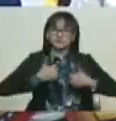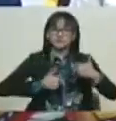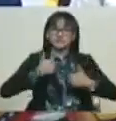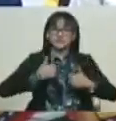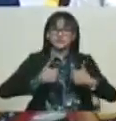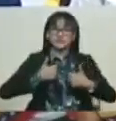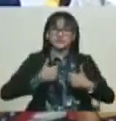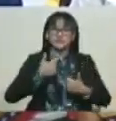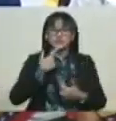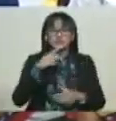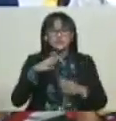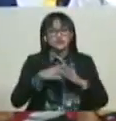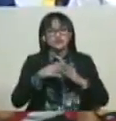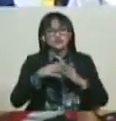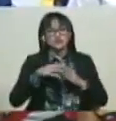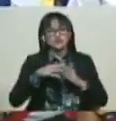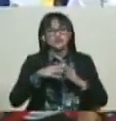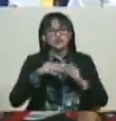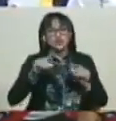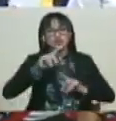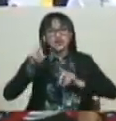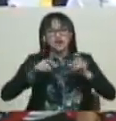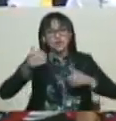lo dicen todas las encuestas